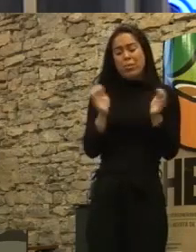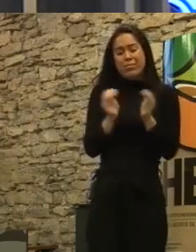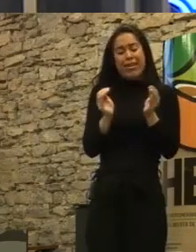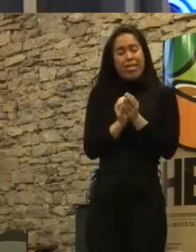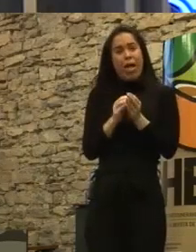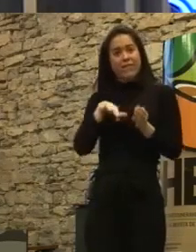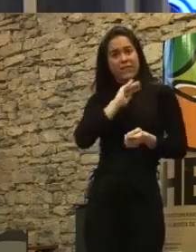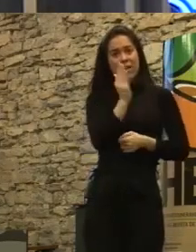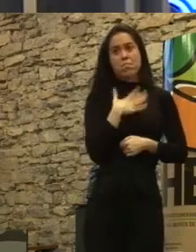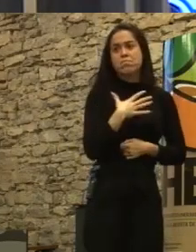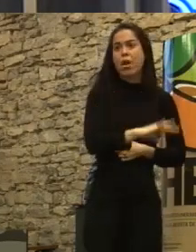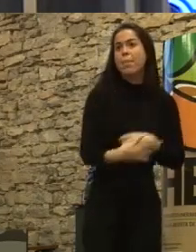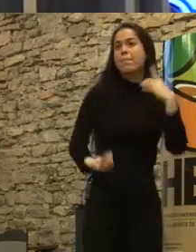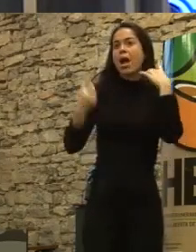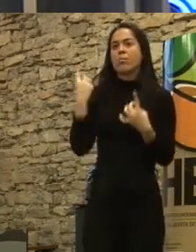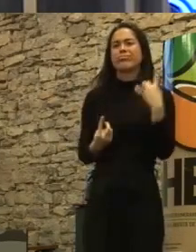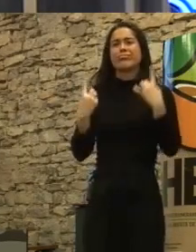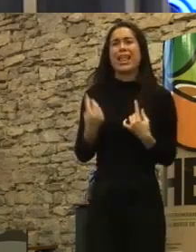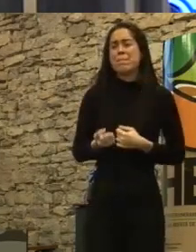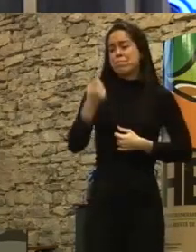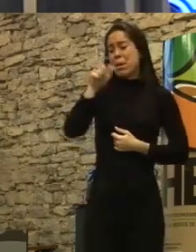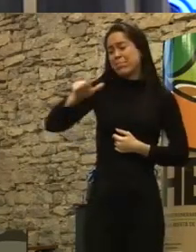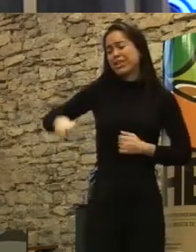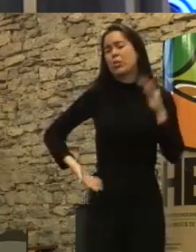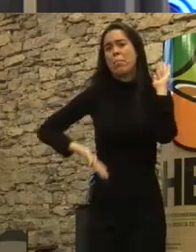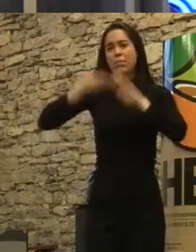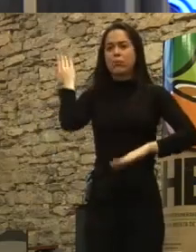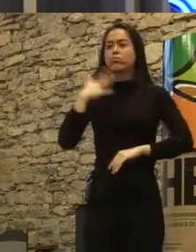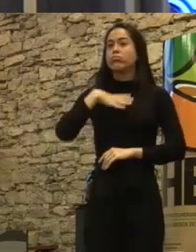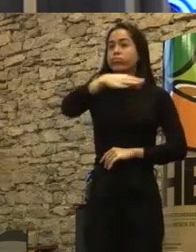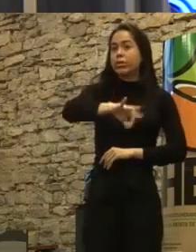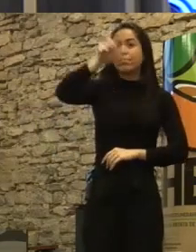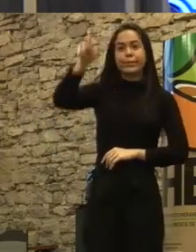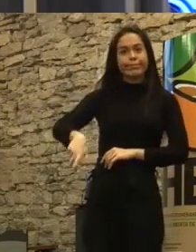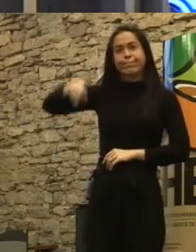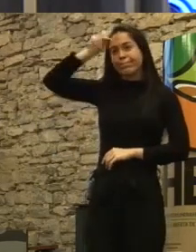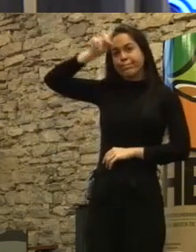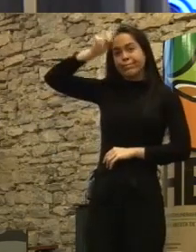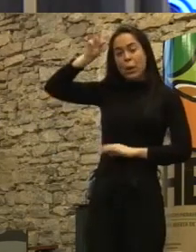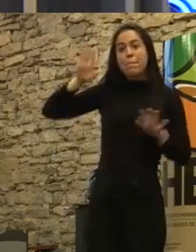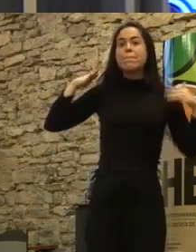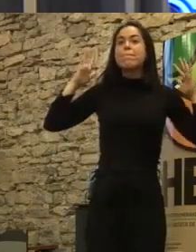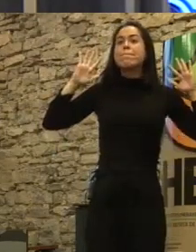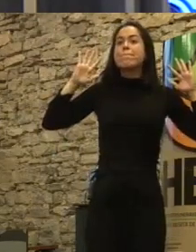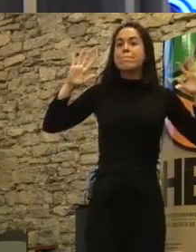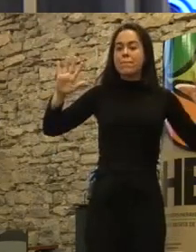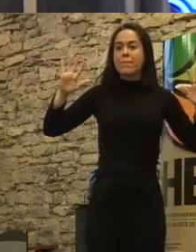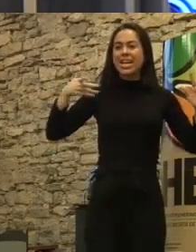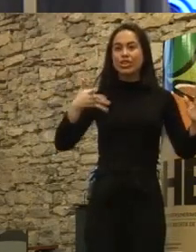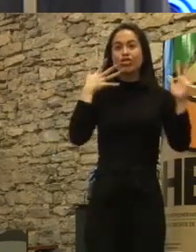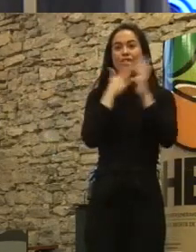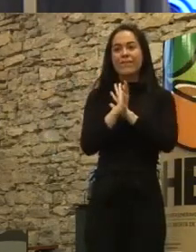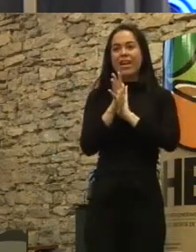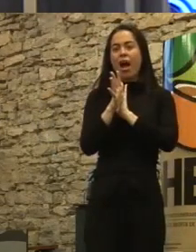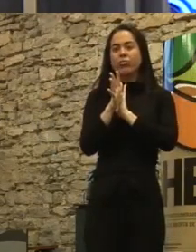pero en otros, a miles y miles de personas. Esa persona quizá no lo sepa, pero lo que está haciendo hoy en día se conoce como emprendimiento